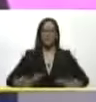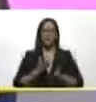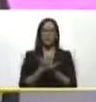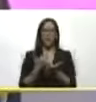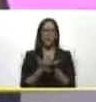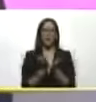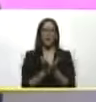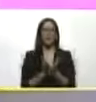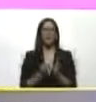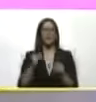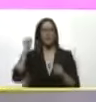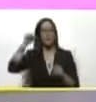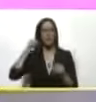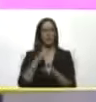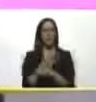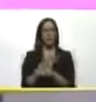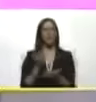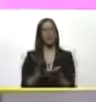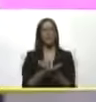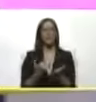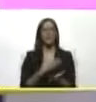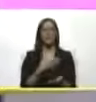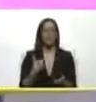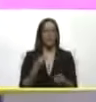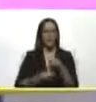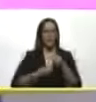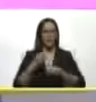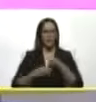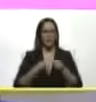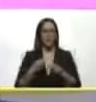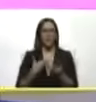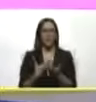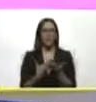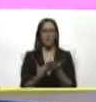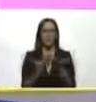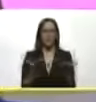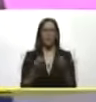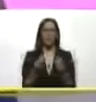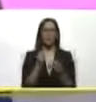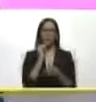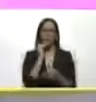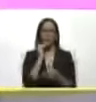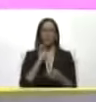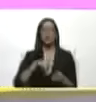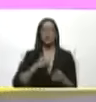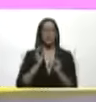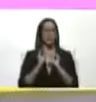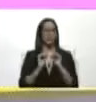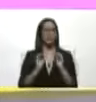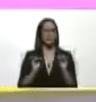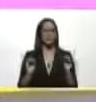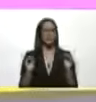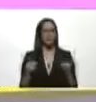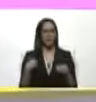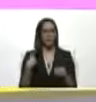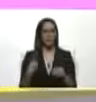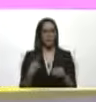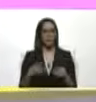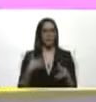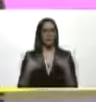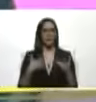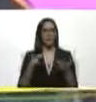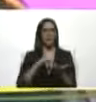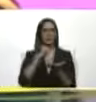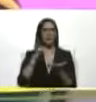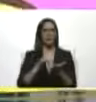videojuegos y es parte de lo que queremos eh generar y darle la oportunidad a muchos jóvenes de poder convocar el primer evento Nacional